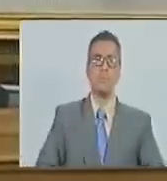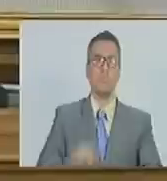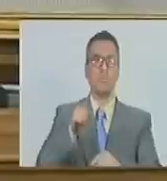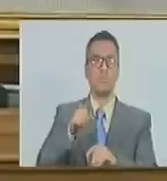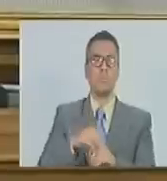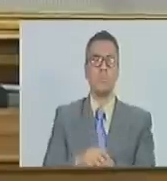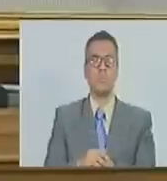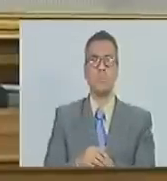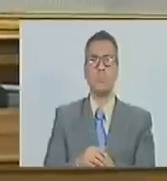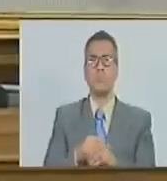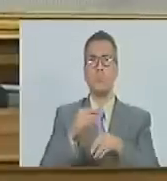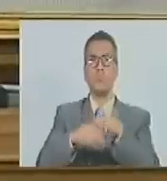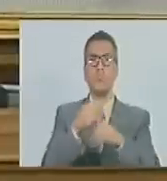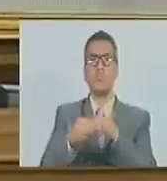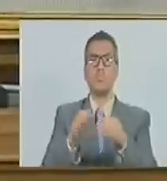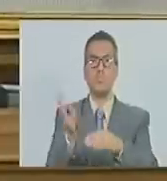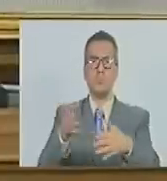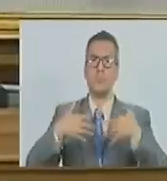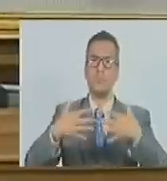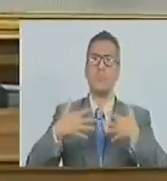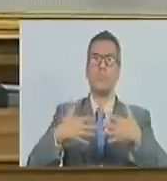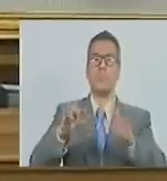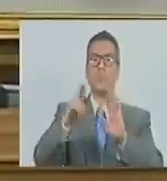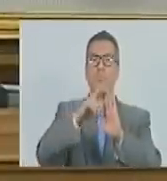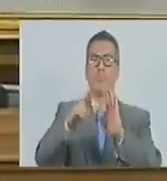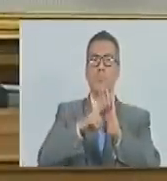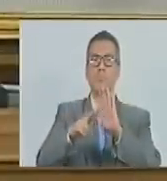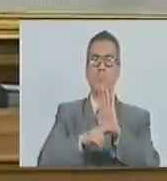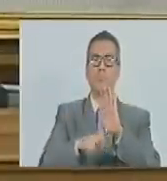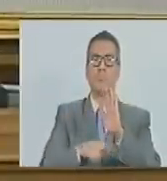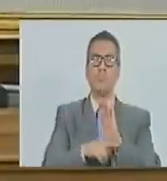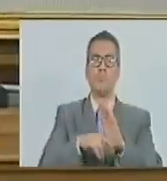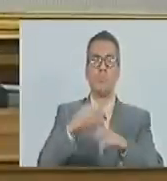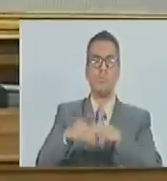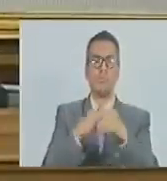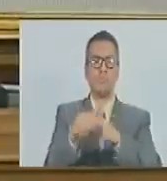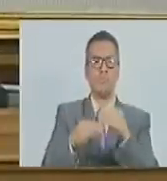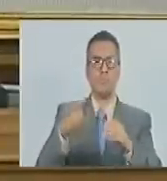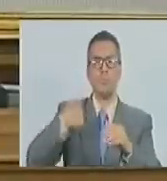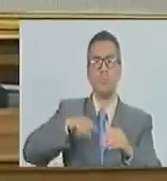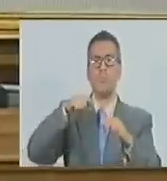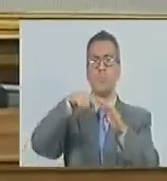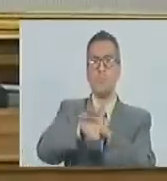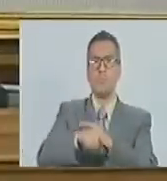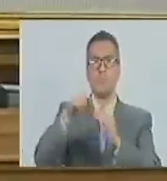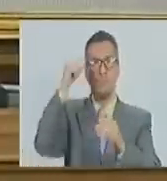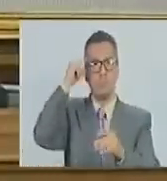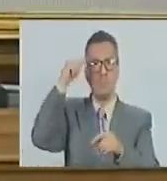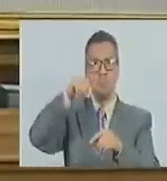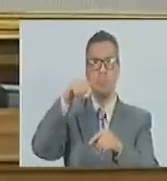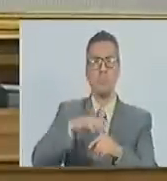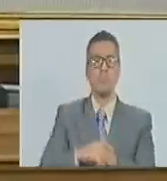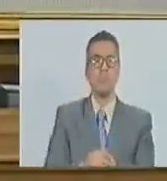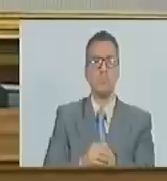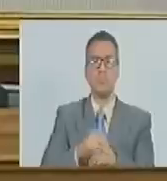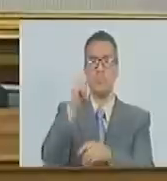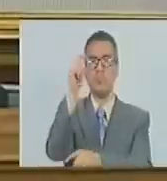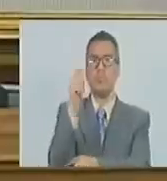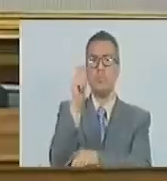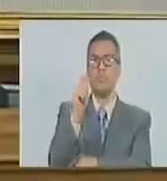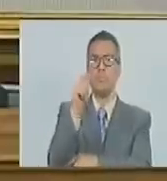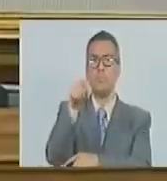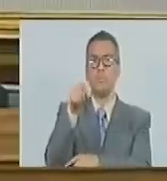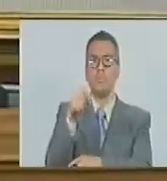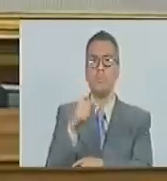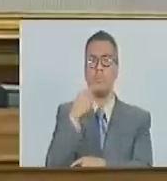para proporcionar urgencia reglamentaria a los efectos de que sea incluido en el orden del día. Las diputadas y